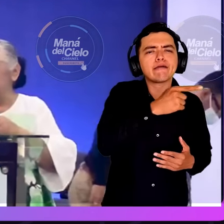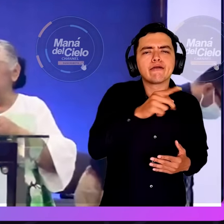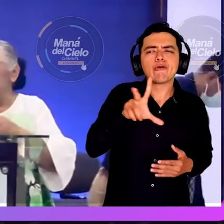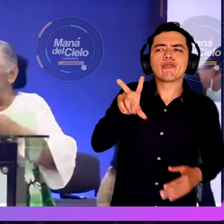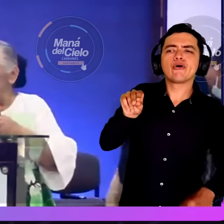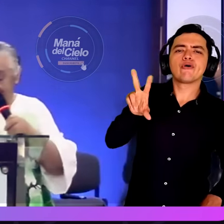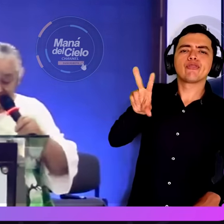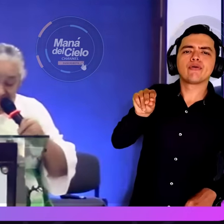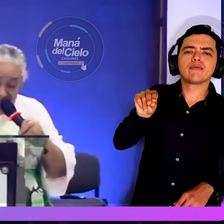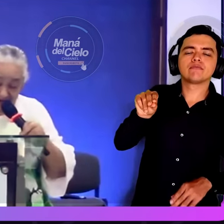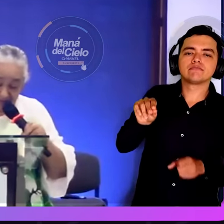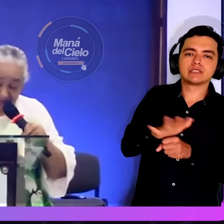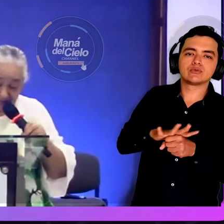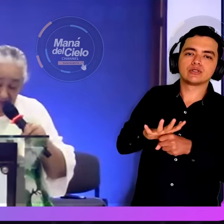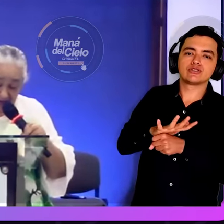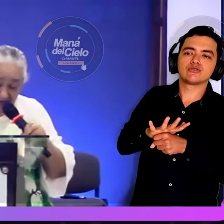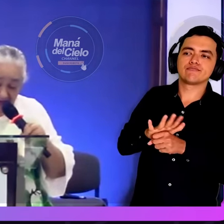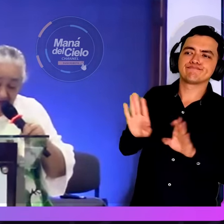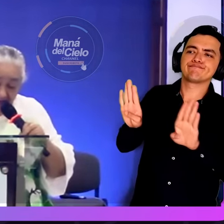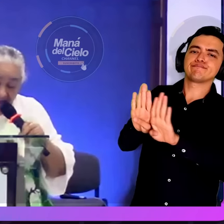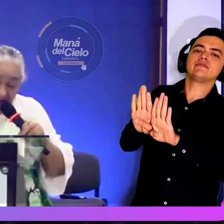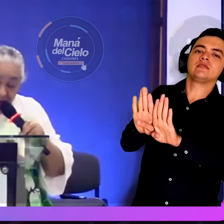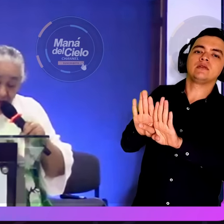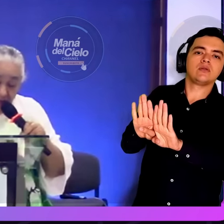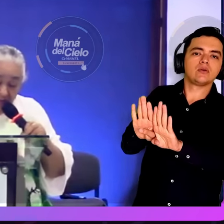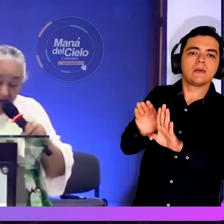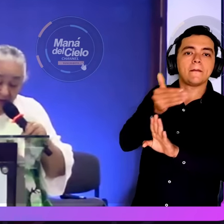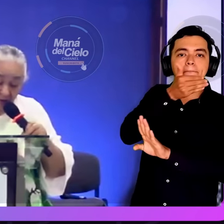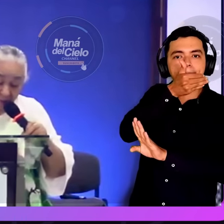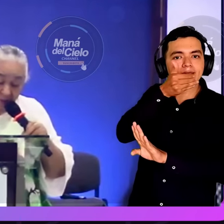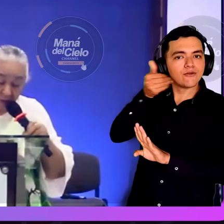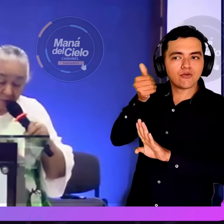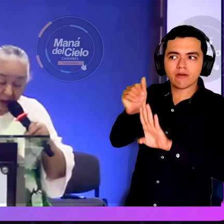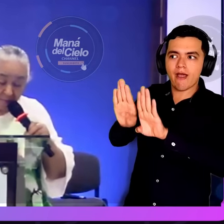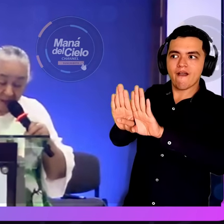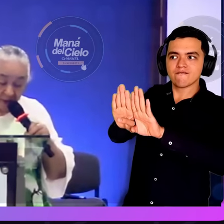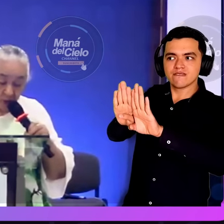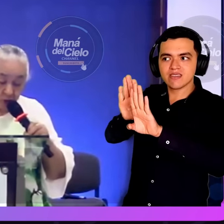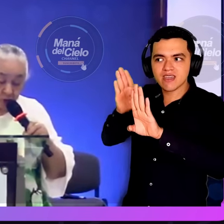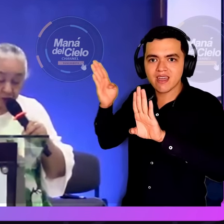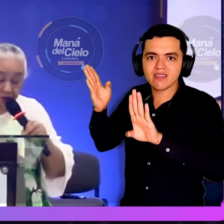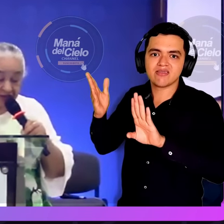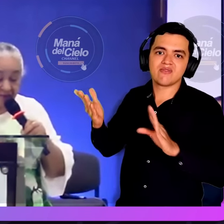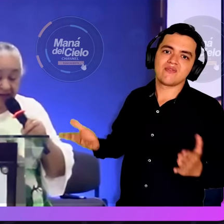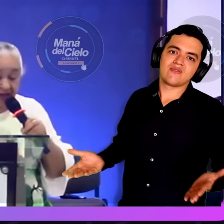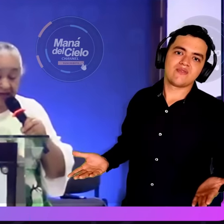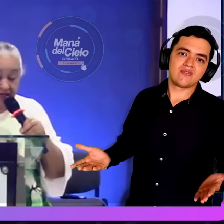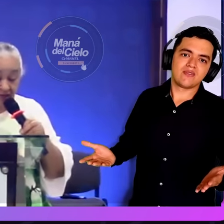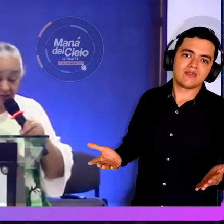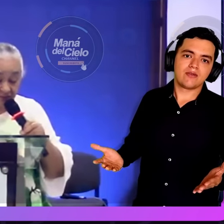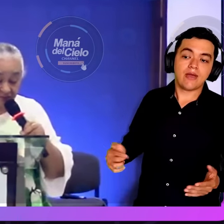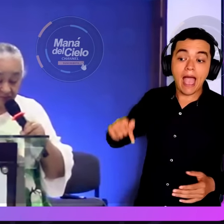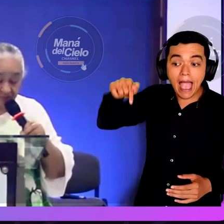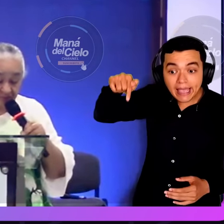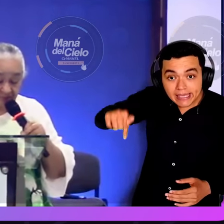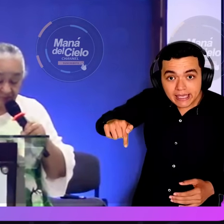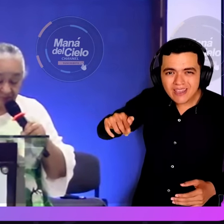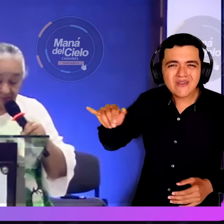dolor. Era demasiado tarde. Abrí yo a mi amado, pero mi amado se había ido.